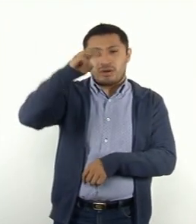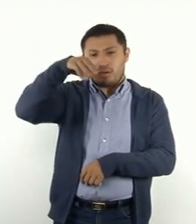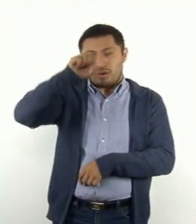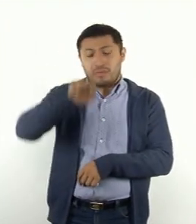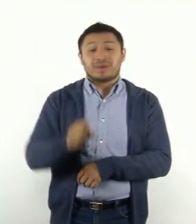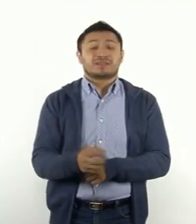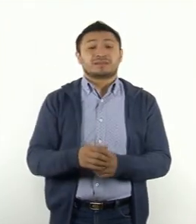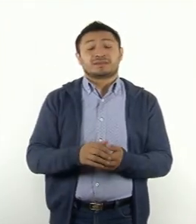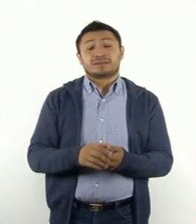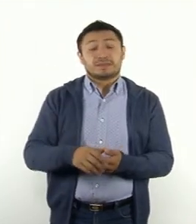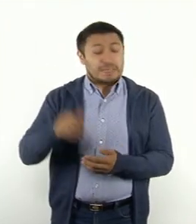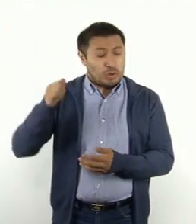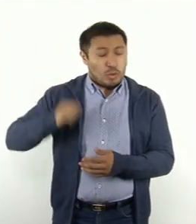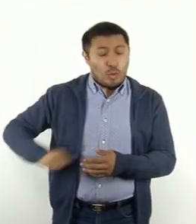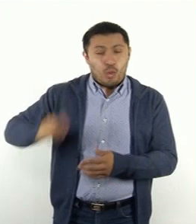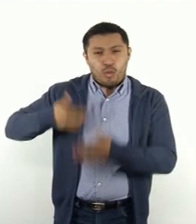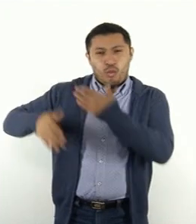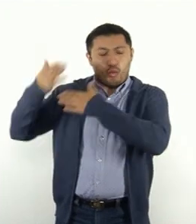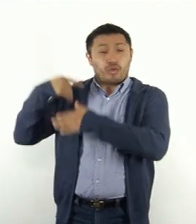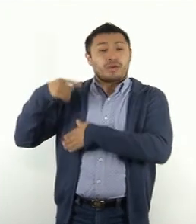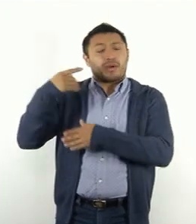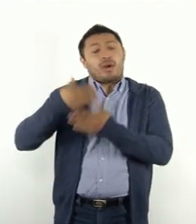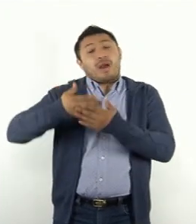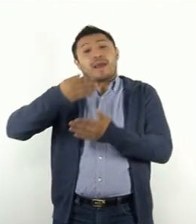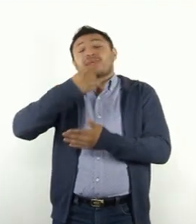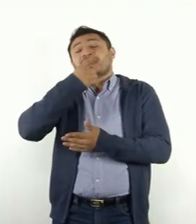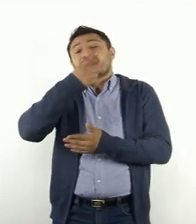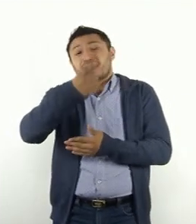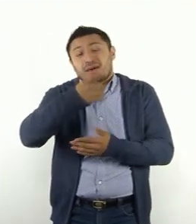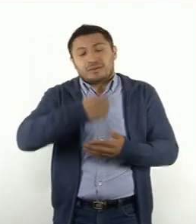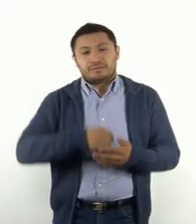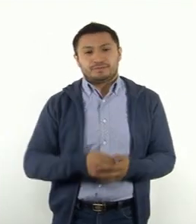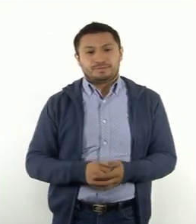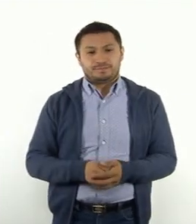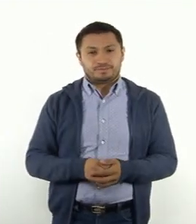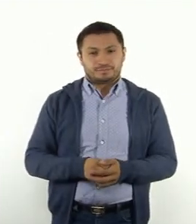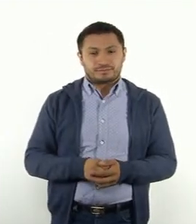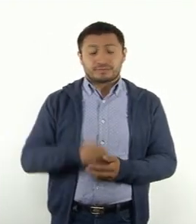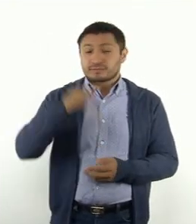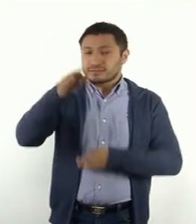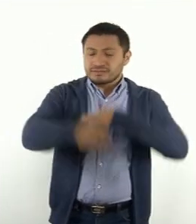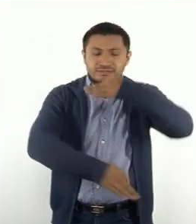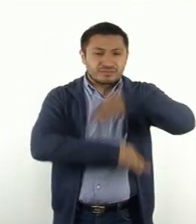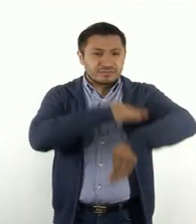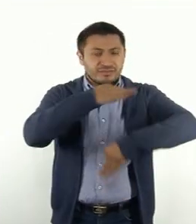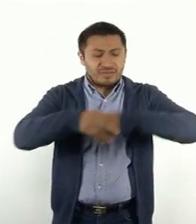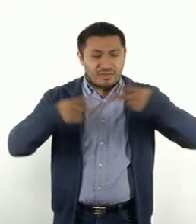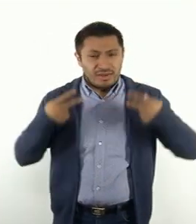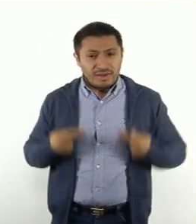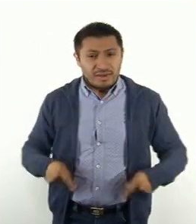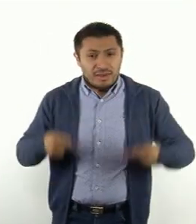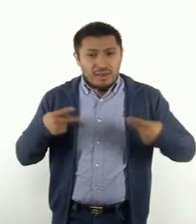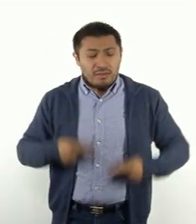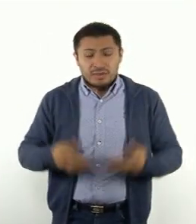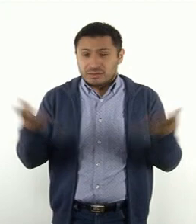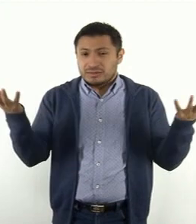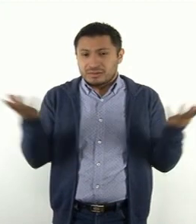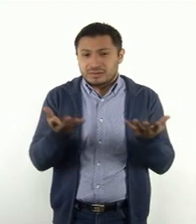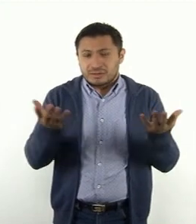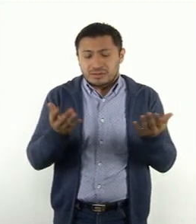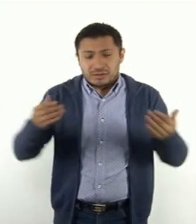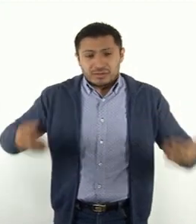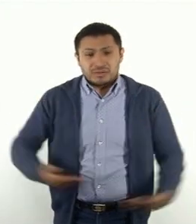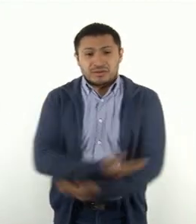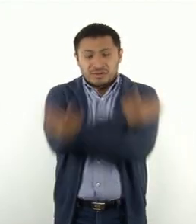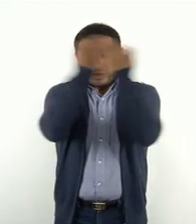Política de aquel país, afirmó en algún momento: todos los hombres han sido creados iguales.